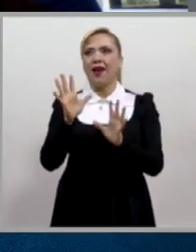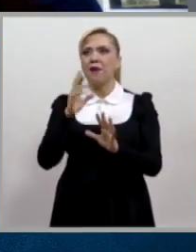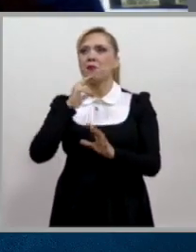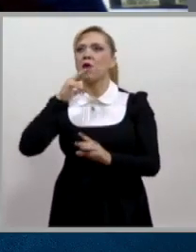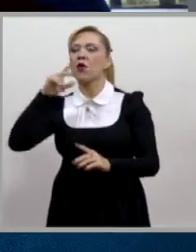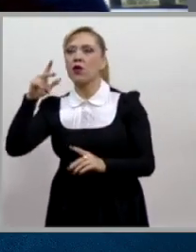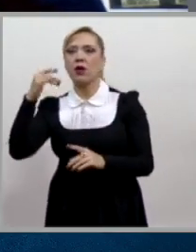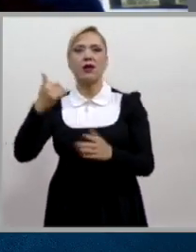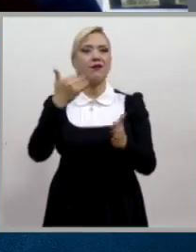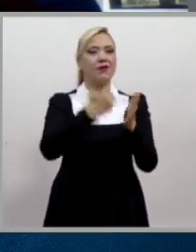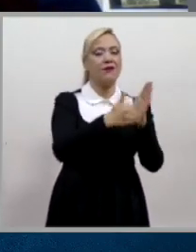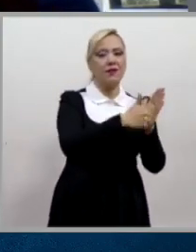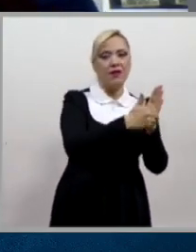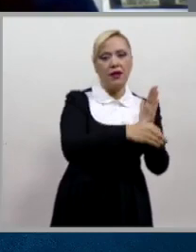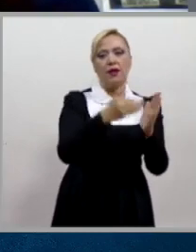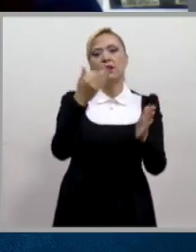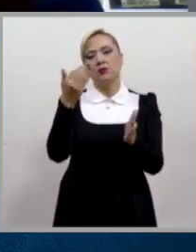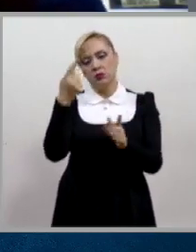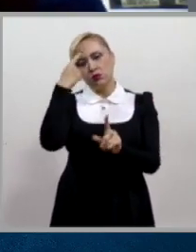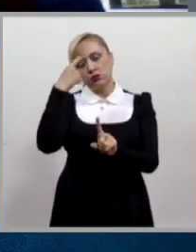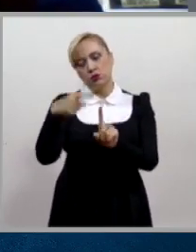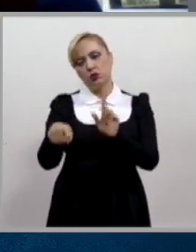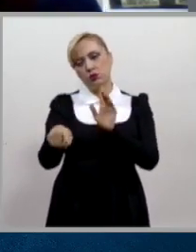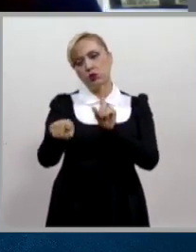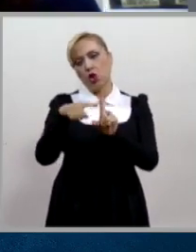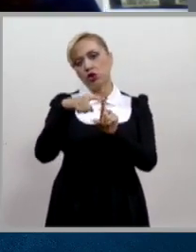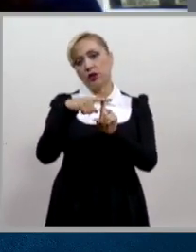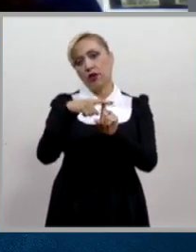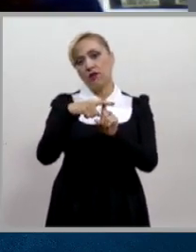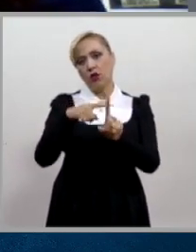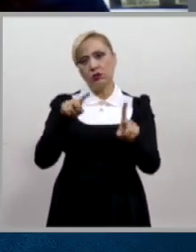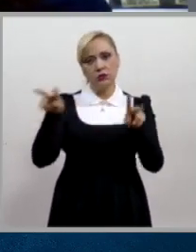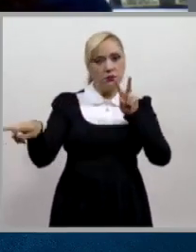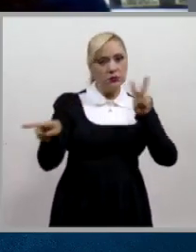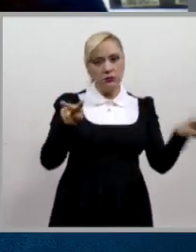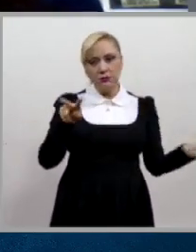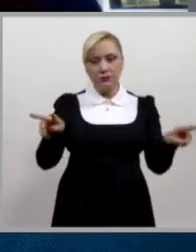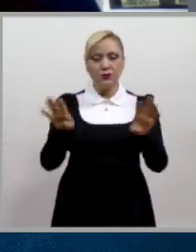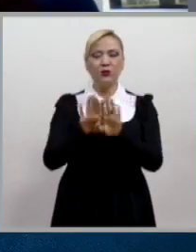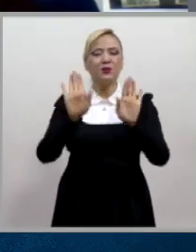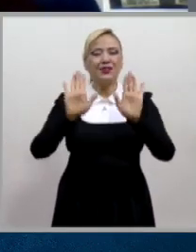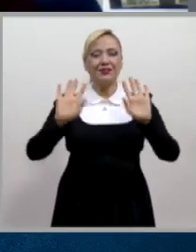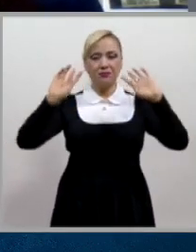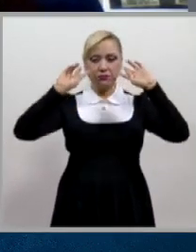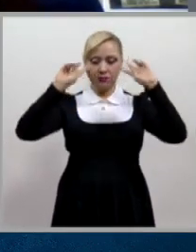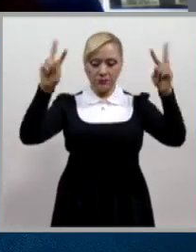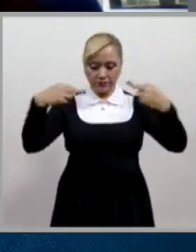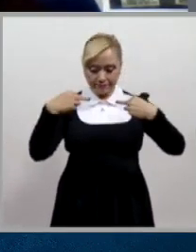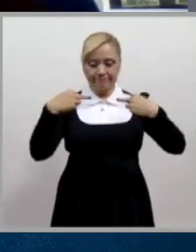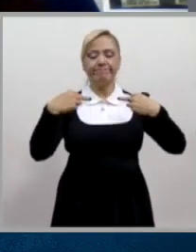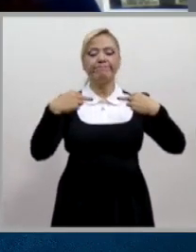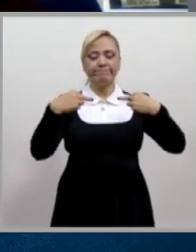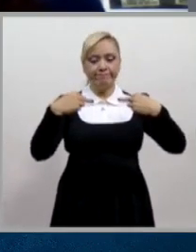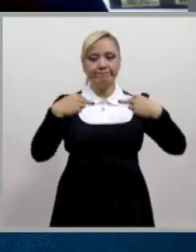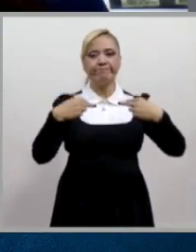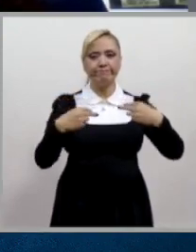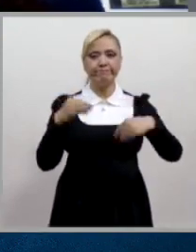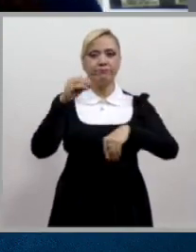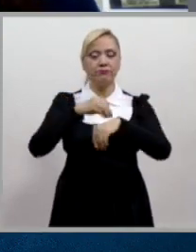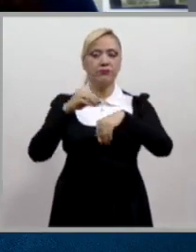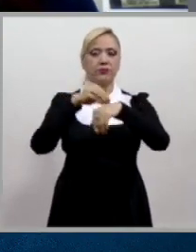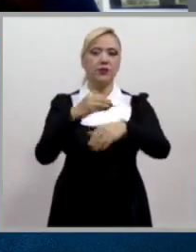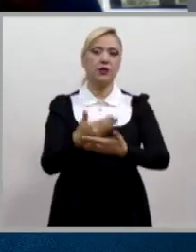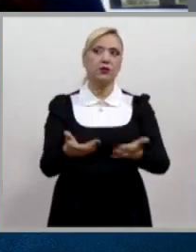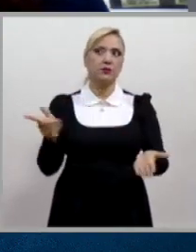que avanzar. Y eso me parece que es positivo en un tribunal constitucional, pero sí me parece que hay que tener en cuenta que es un punto muy decisivo para la